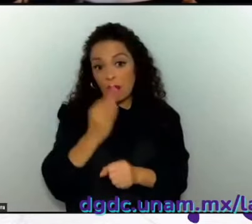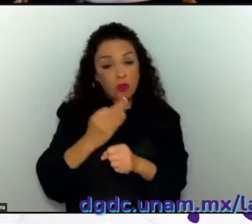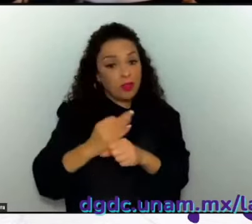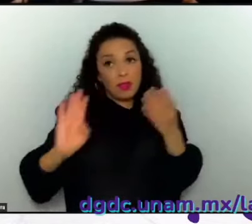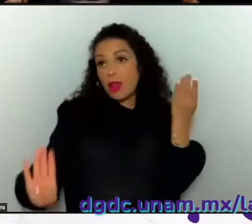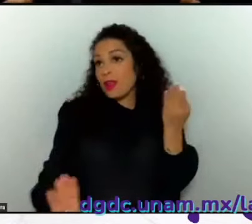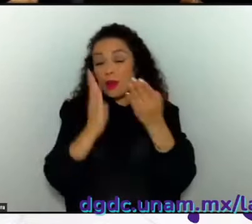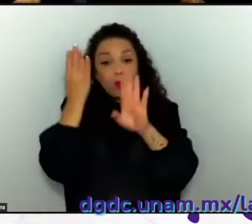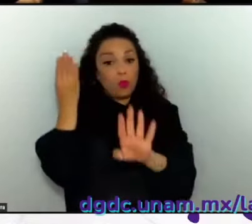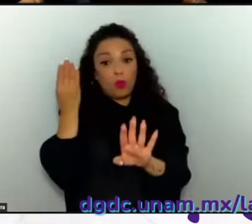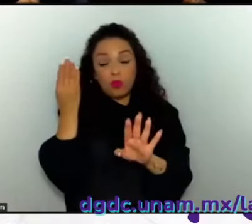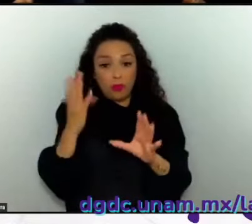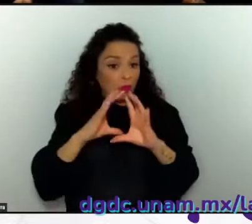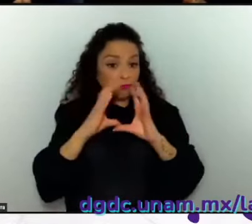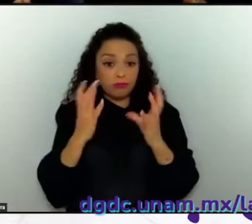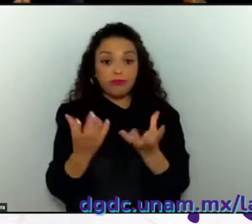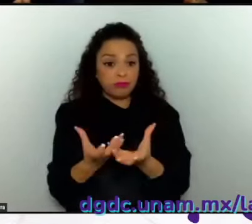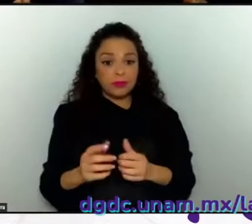¿no?